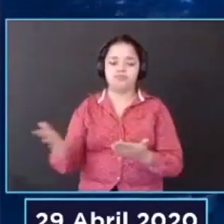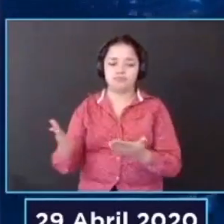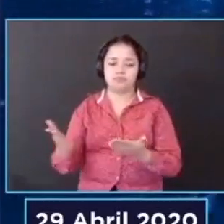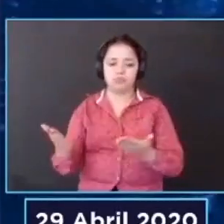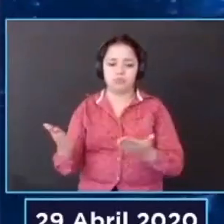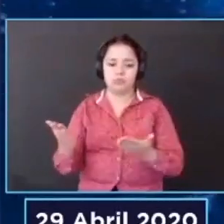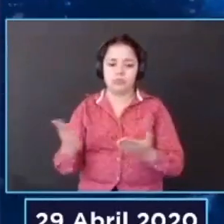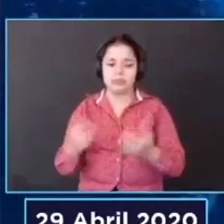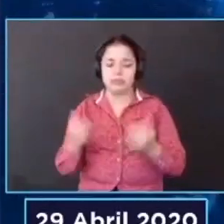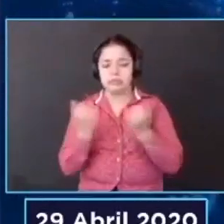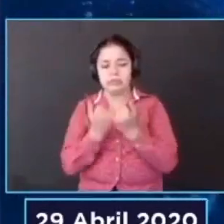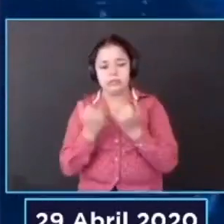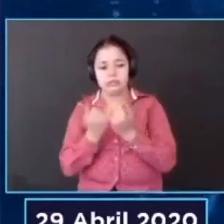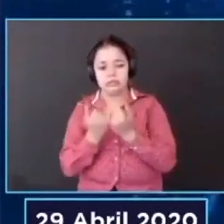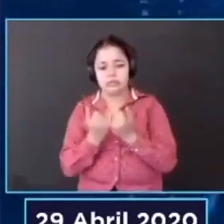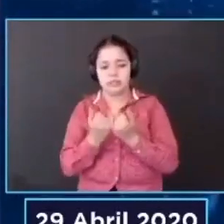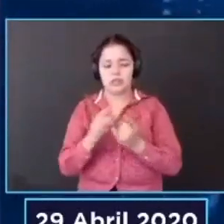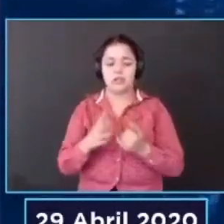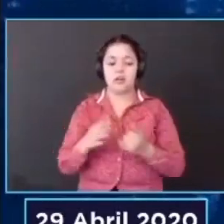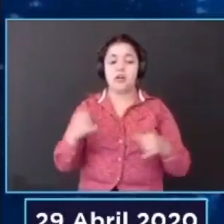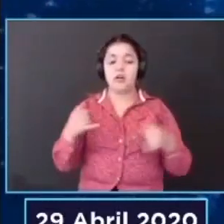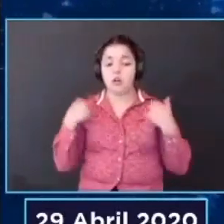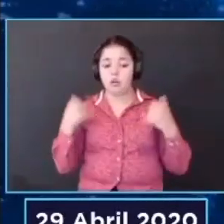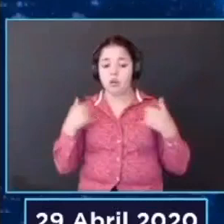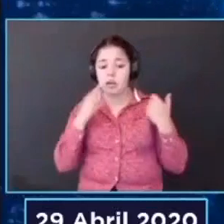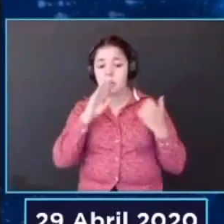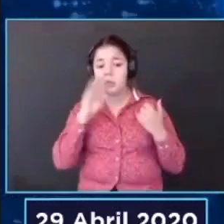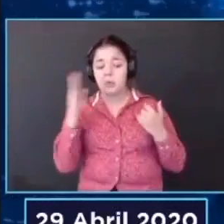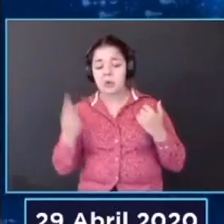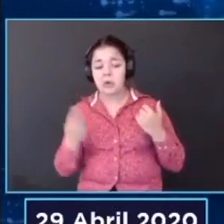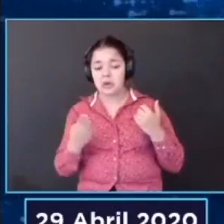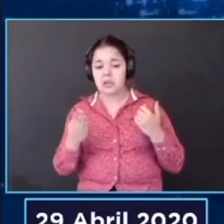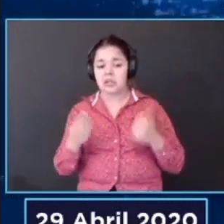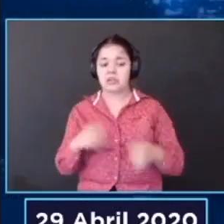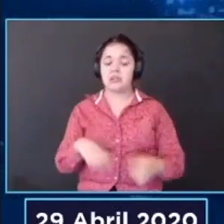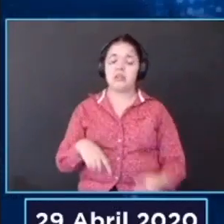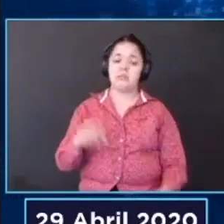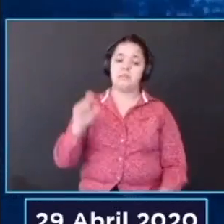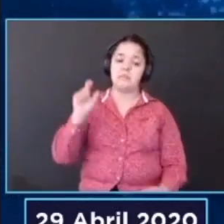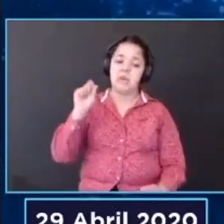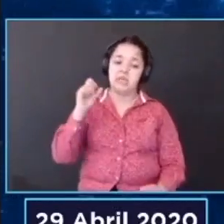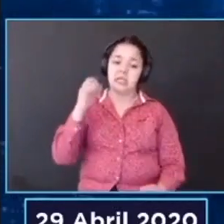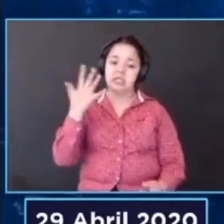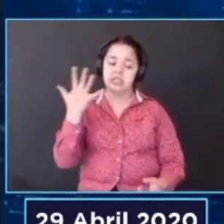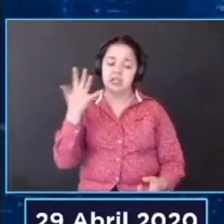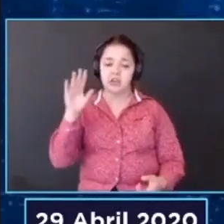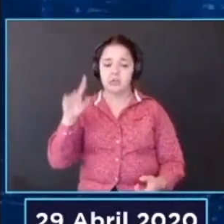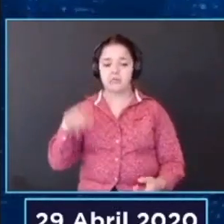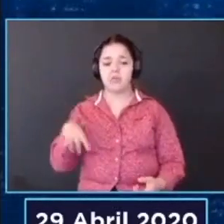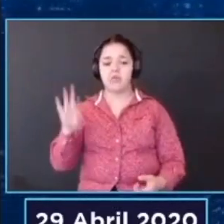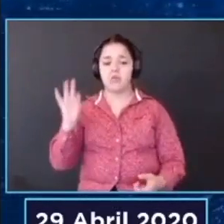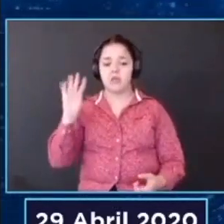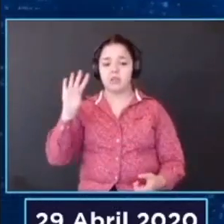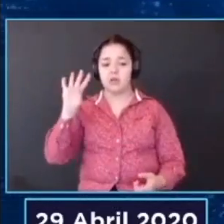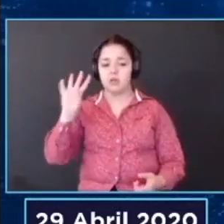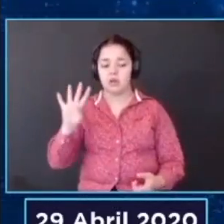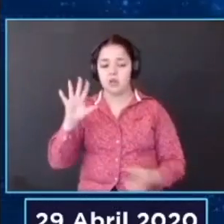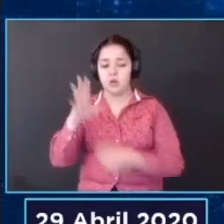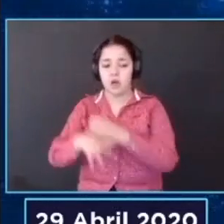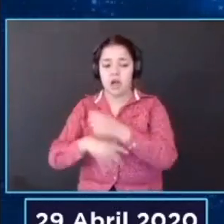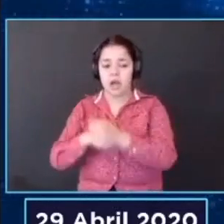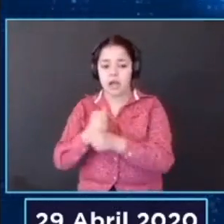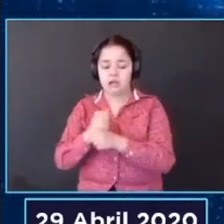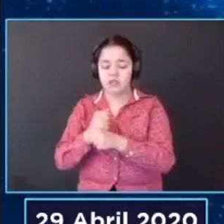también pueden morir por esta enfermedad. Así es de que no quiere decir que por estar jóvenes no pudiera tener un